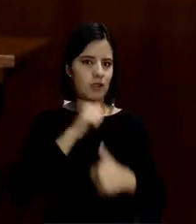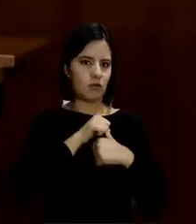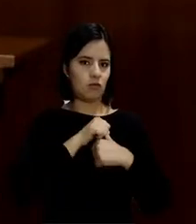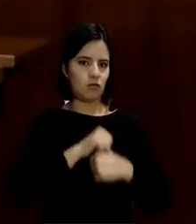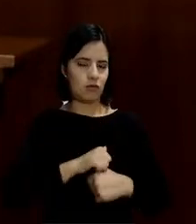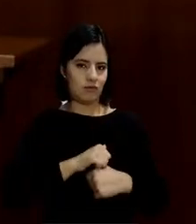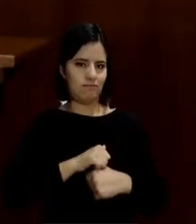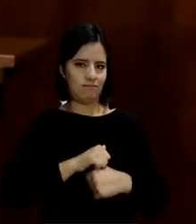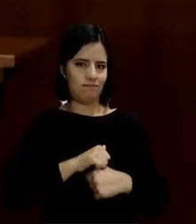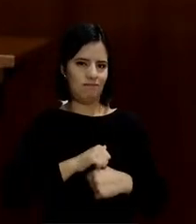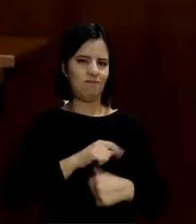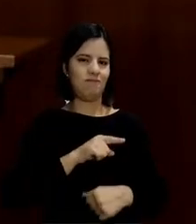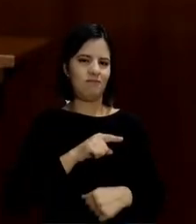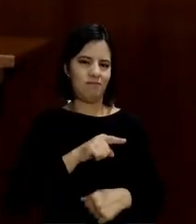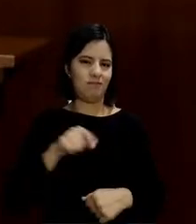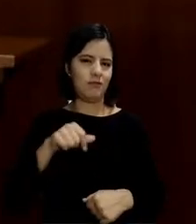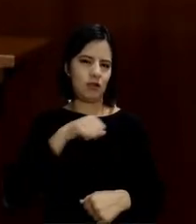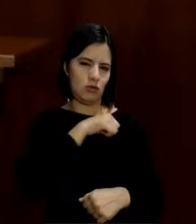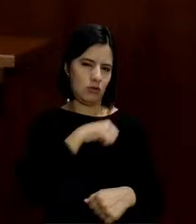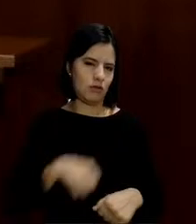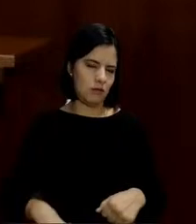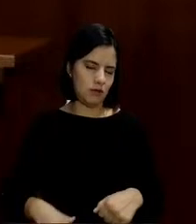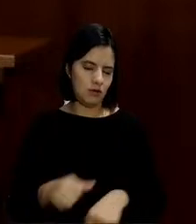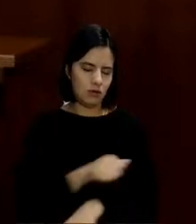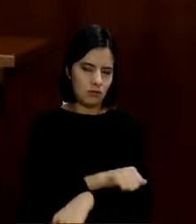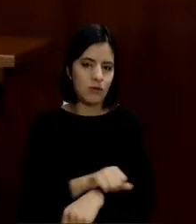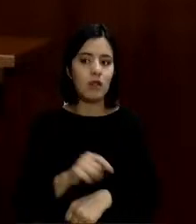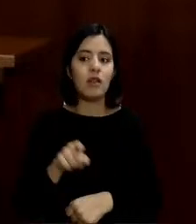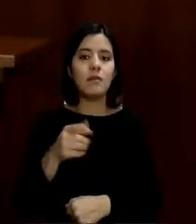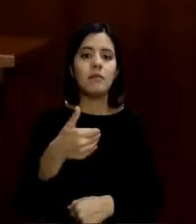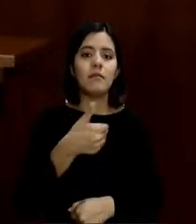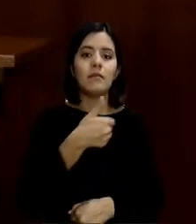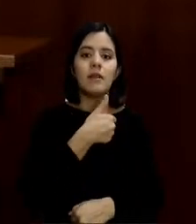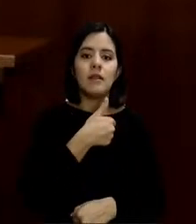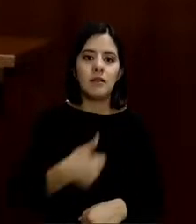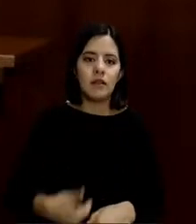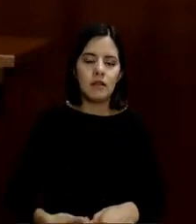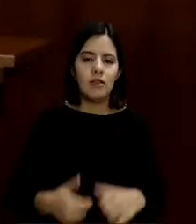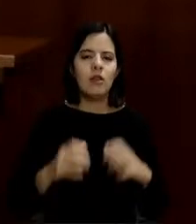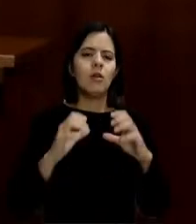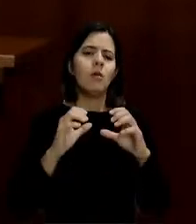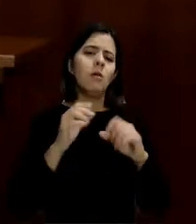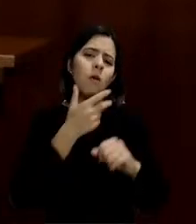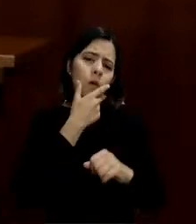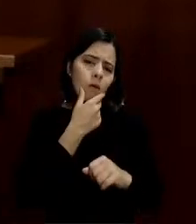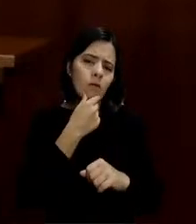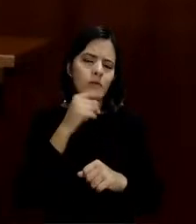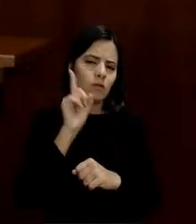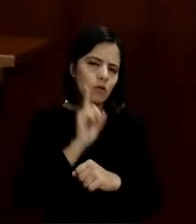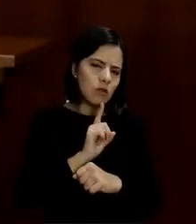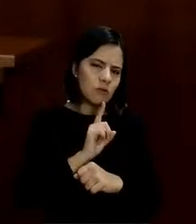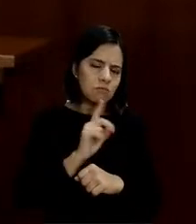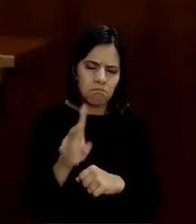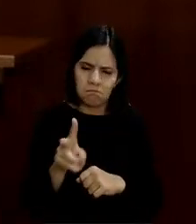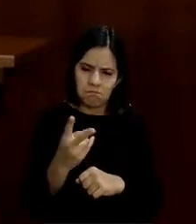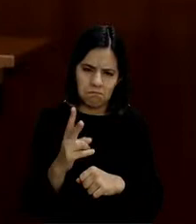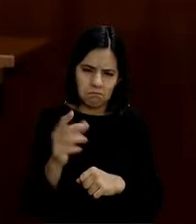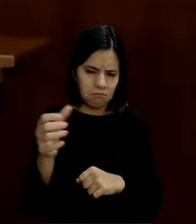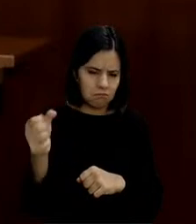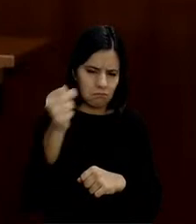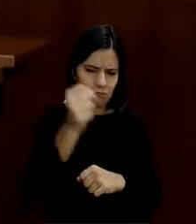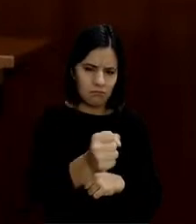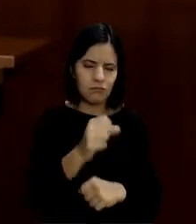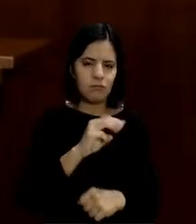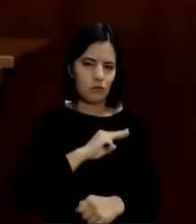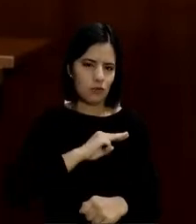elección popular directa, integrado por un presidente o una presidenta municipal, el